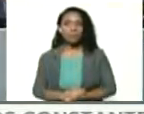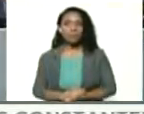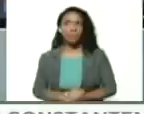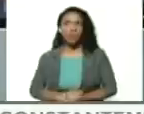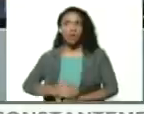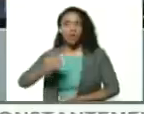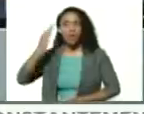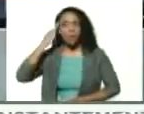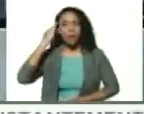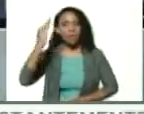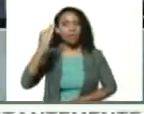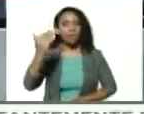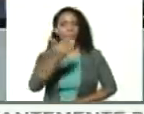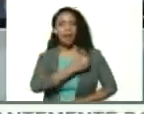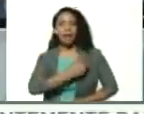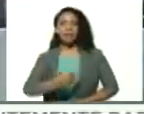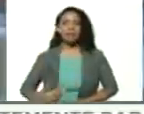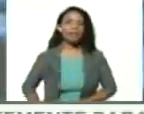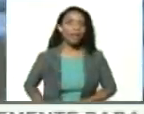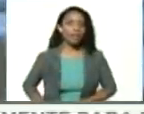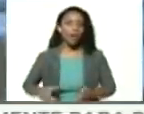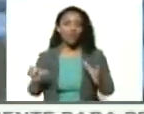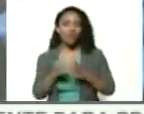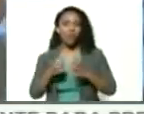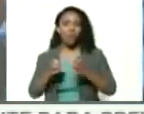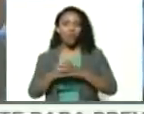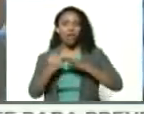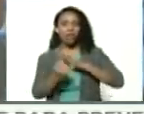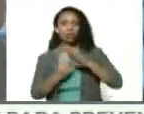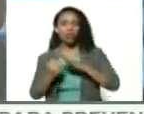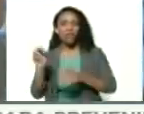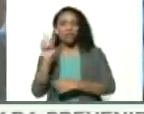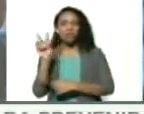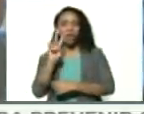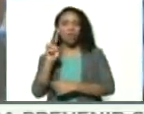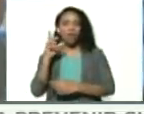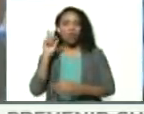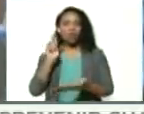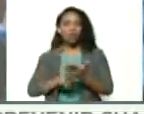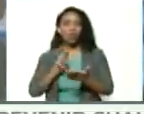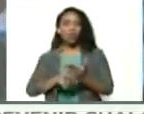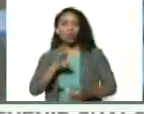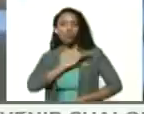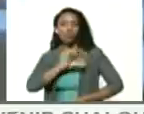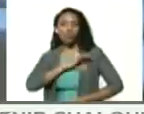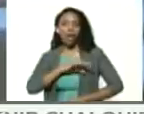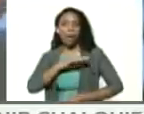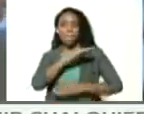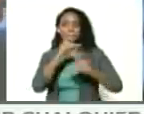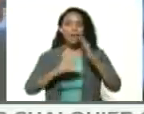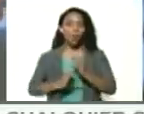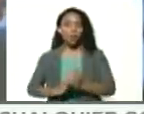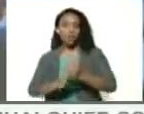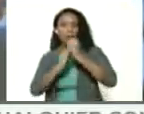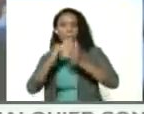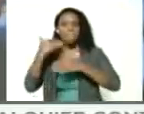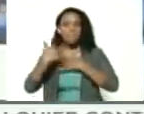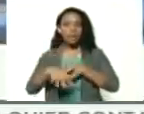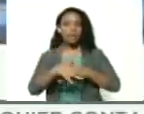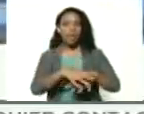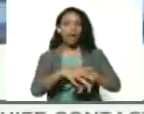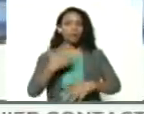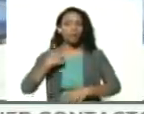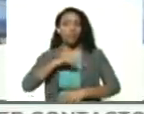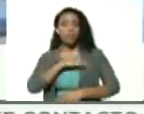Comandante presidente, la tropa del Instituto Venezolano de los Seguros Sociales, bajo la conducción militante de